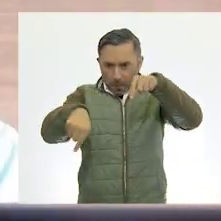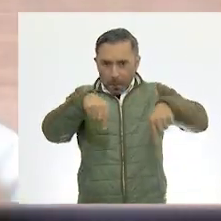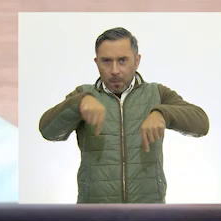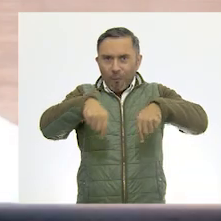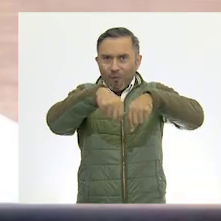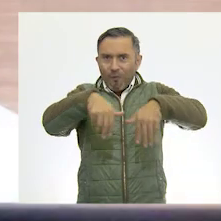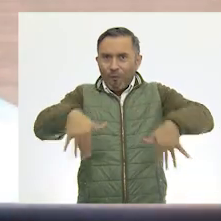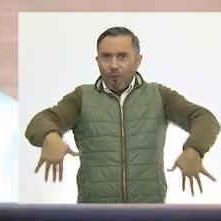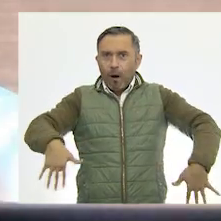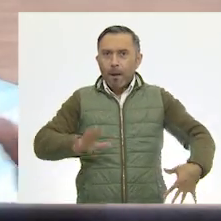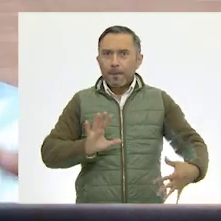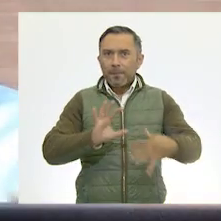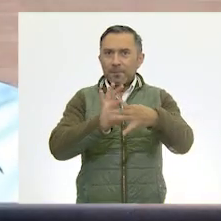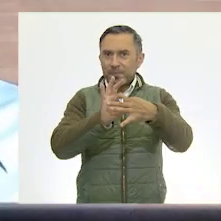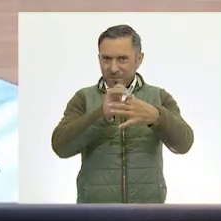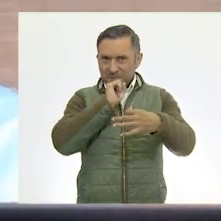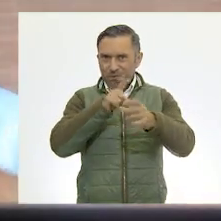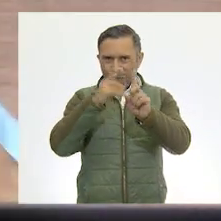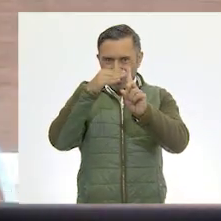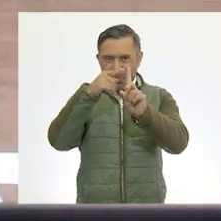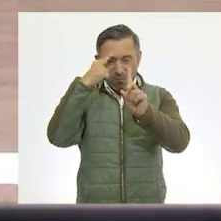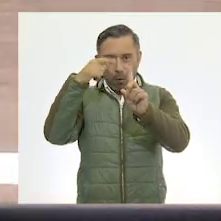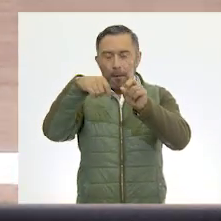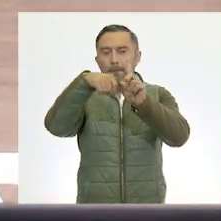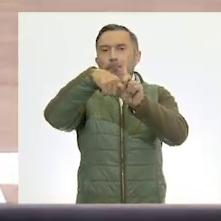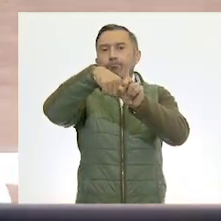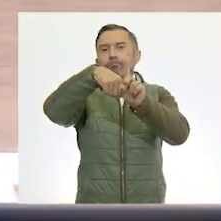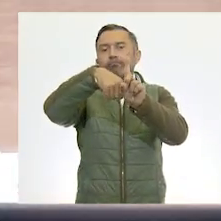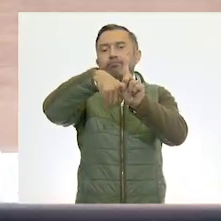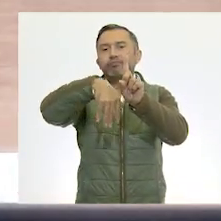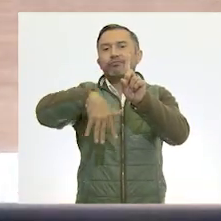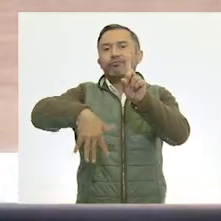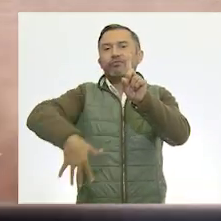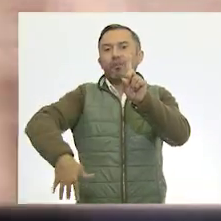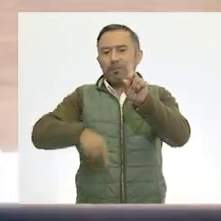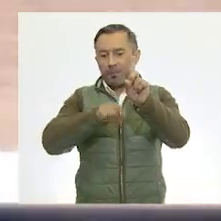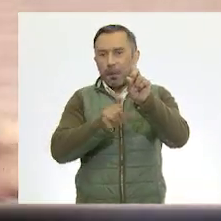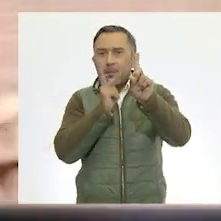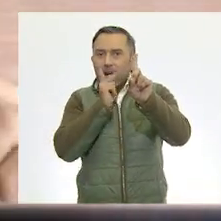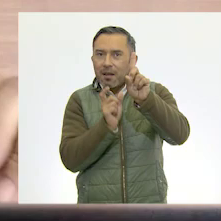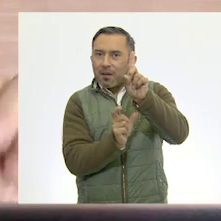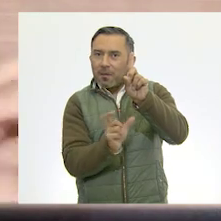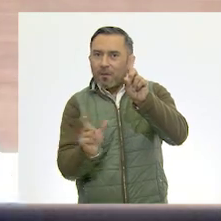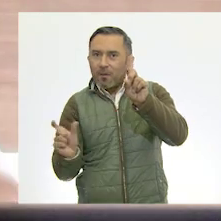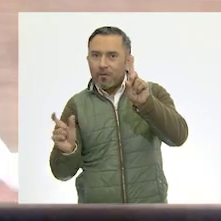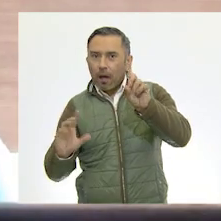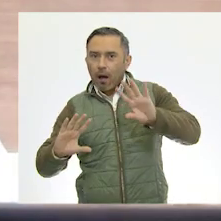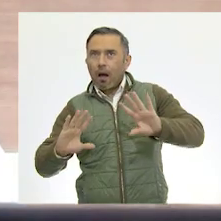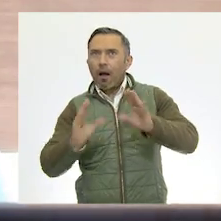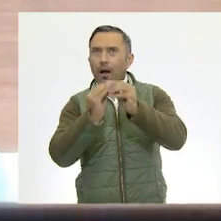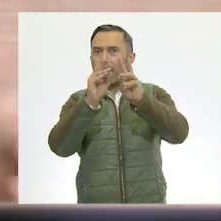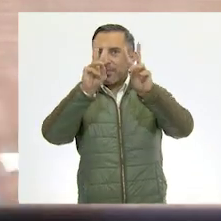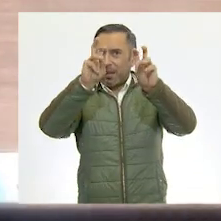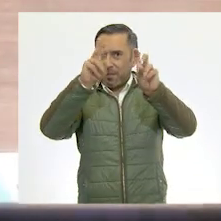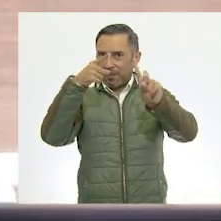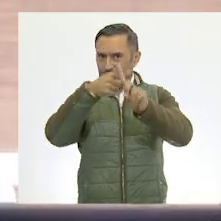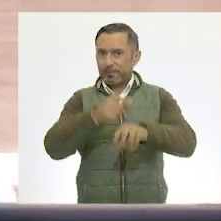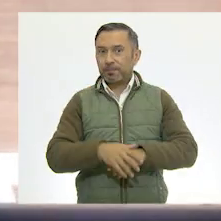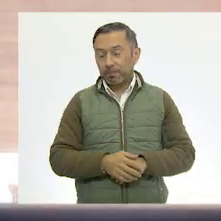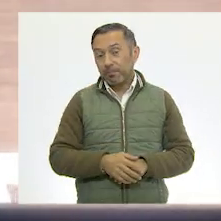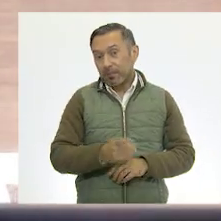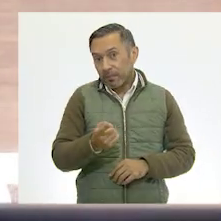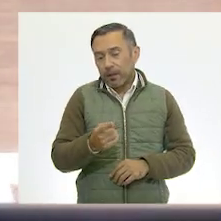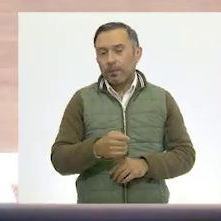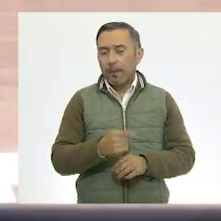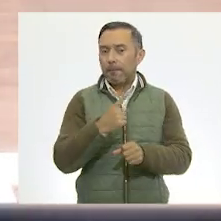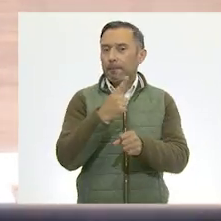trama o de estos personajes de la película, como para ir pensando. Pero esta sería como una etapa 1 de este